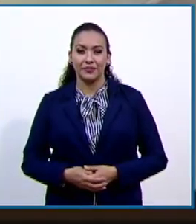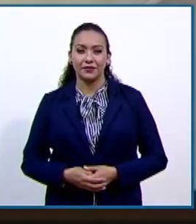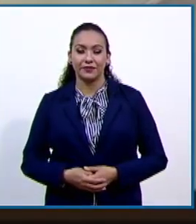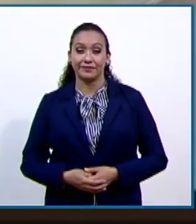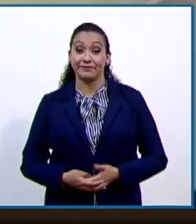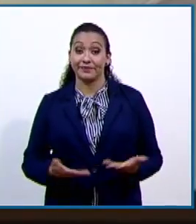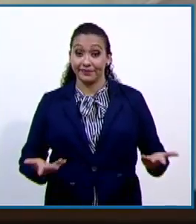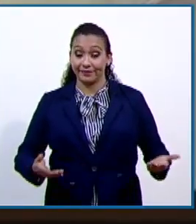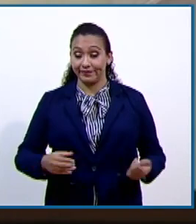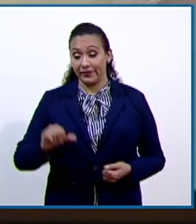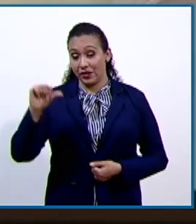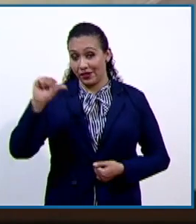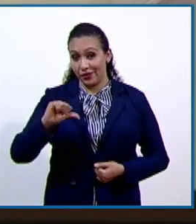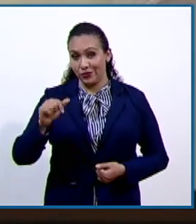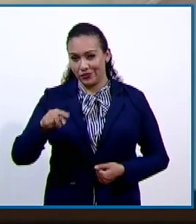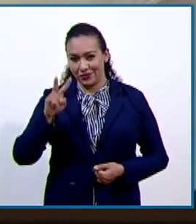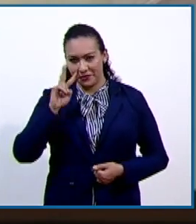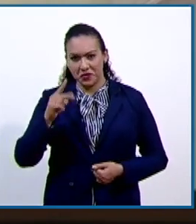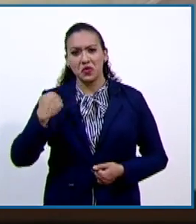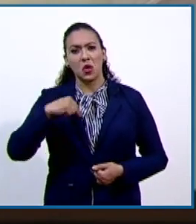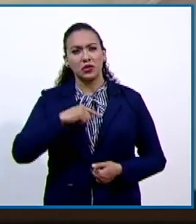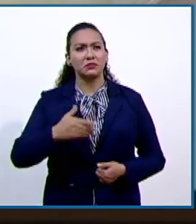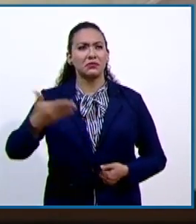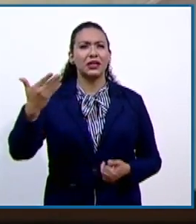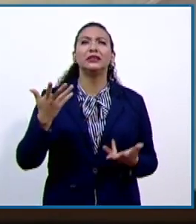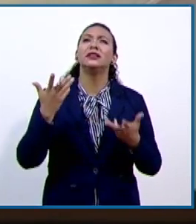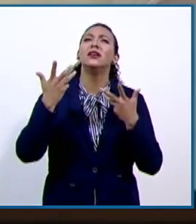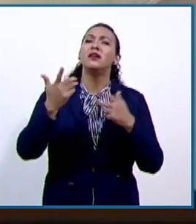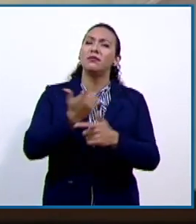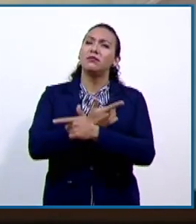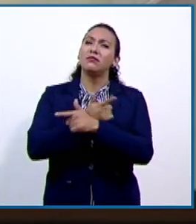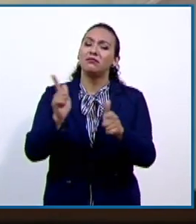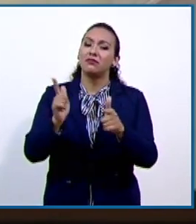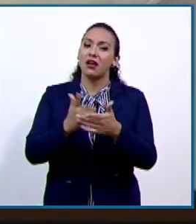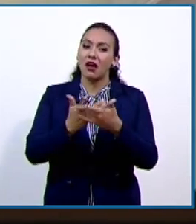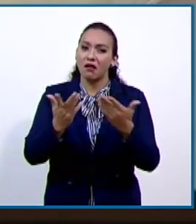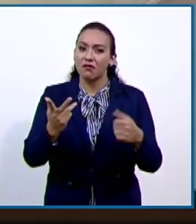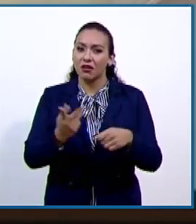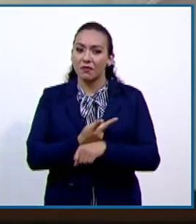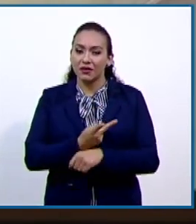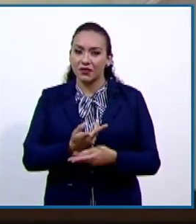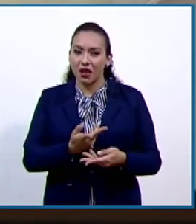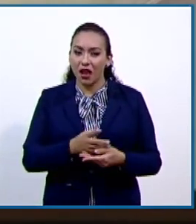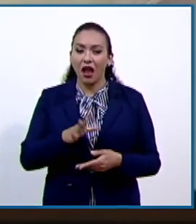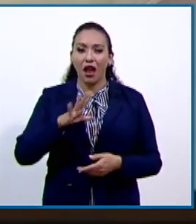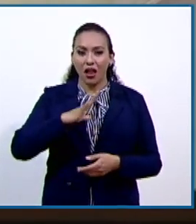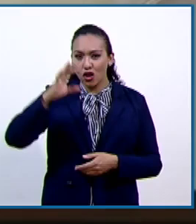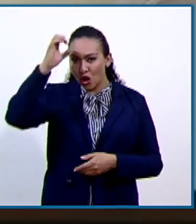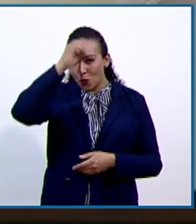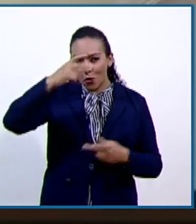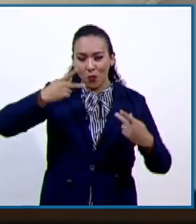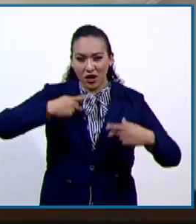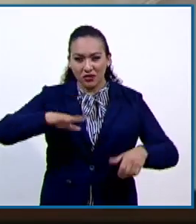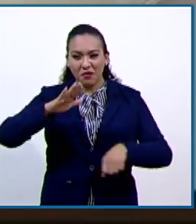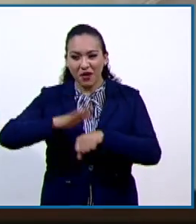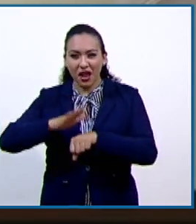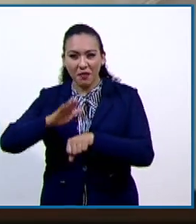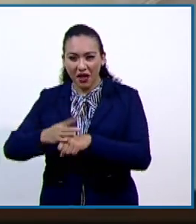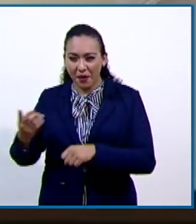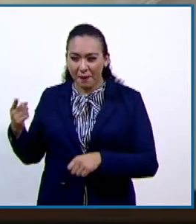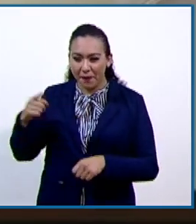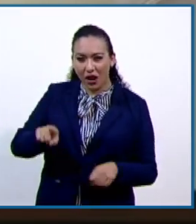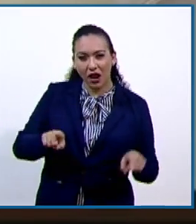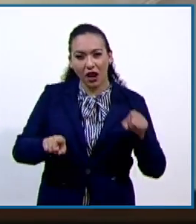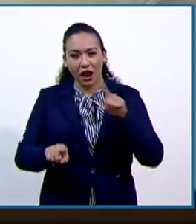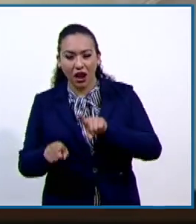Hoy en día, la libertad que tanto anhelamos como región está amenazada por el populismo en múltiples formas y que a